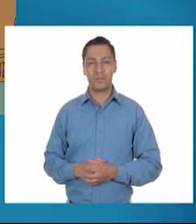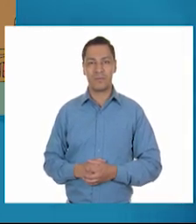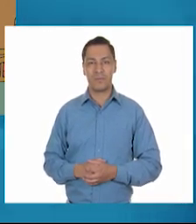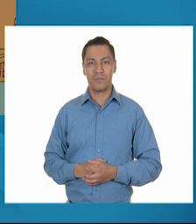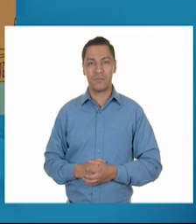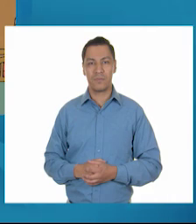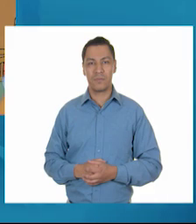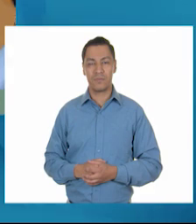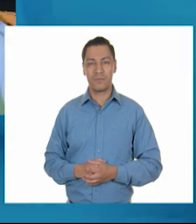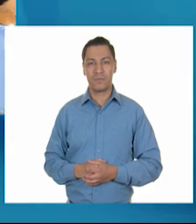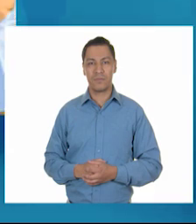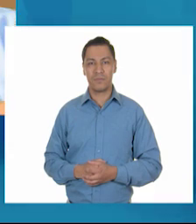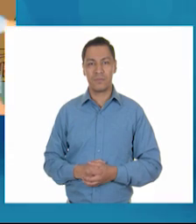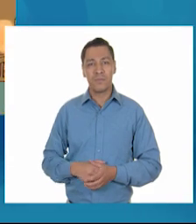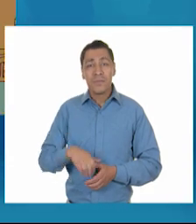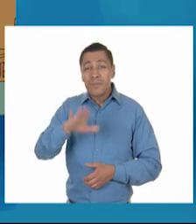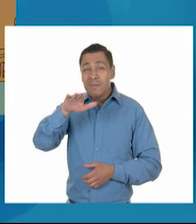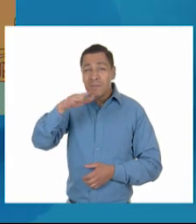¡Don Leopoldo!